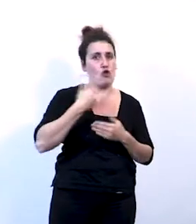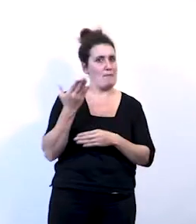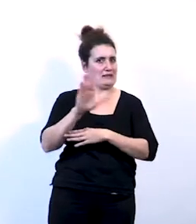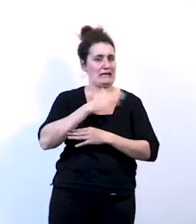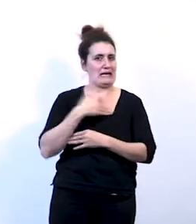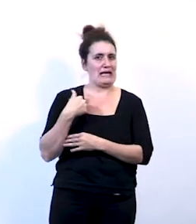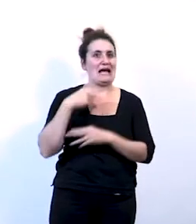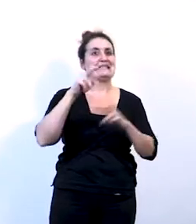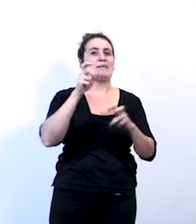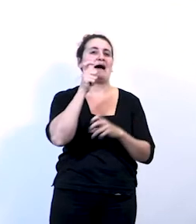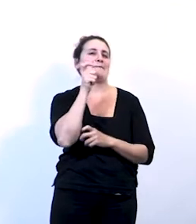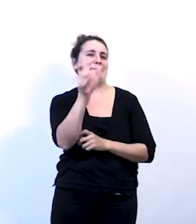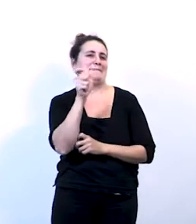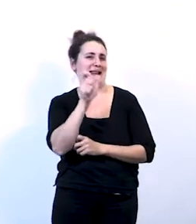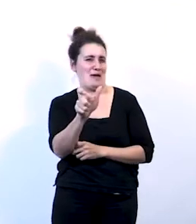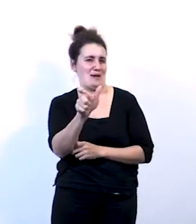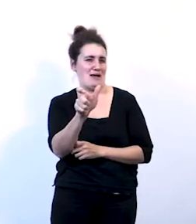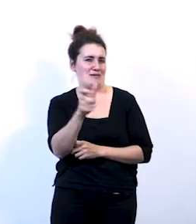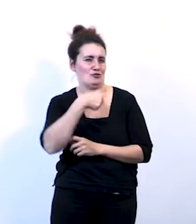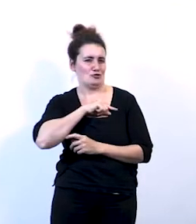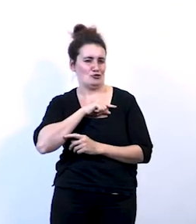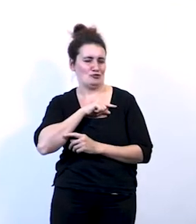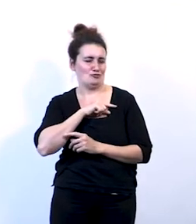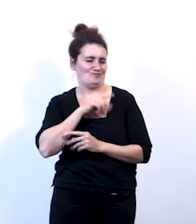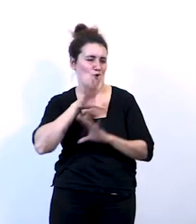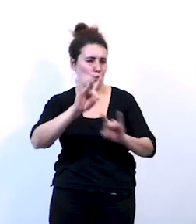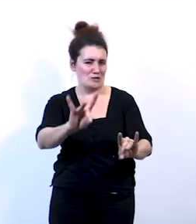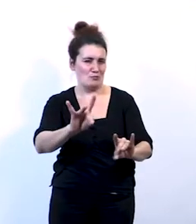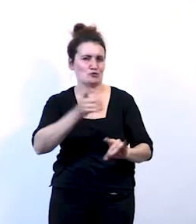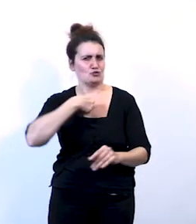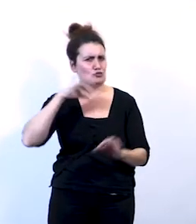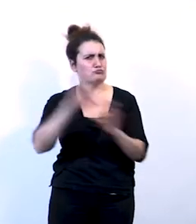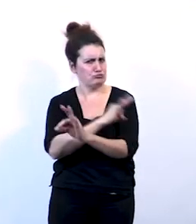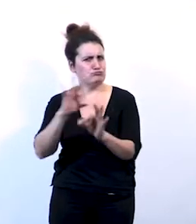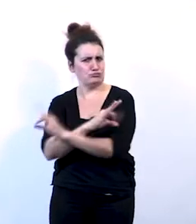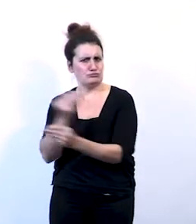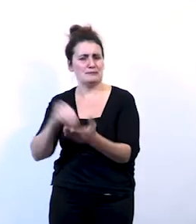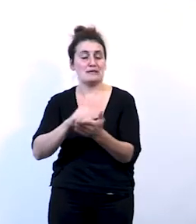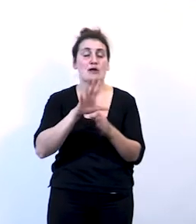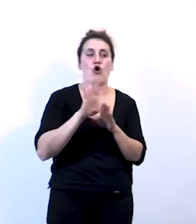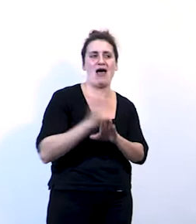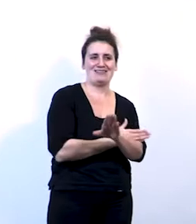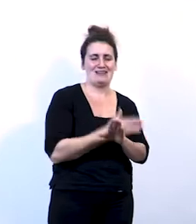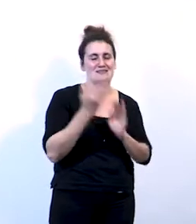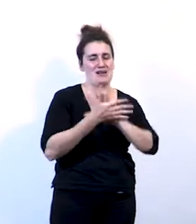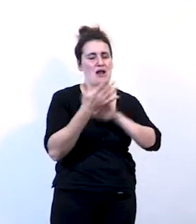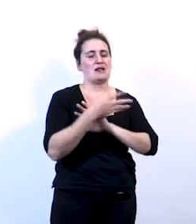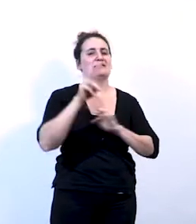plantearte, la terminología fatal que usamos, cómo nos equivocamos, pero antes de entrar en eso,